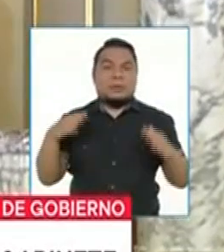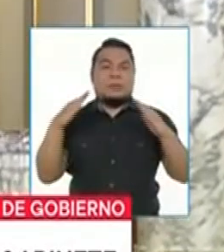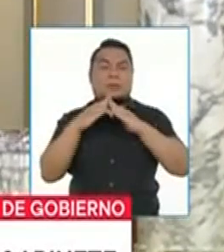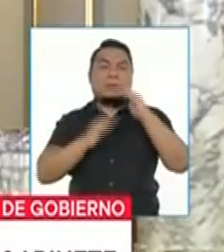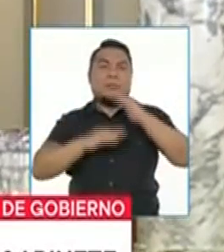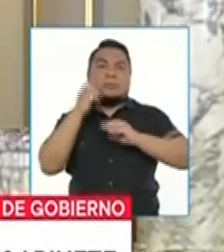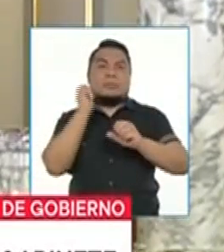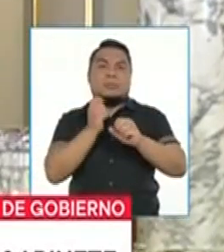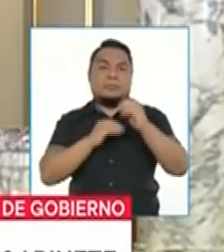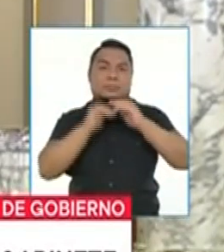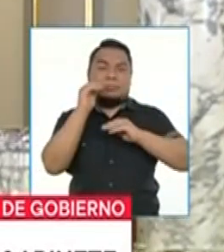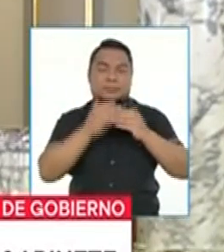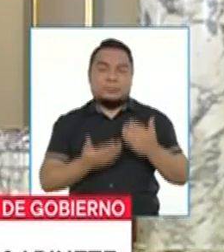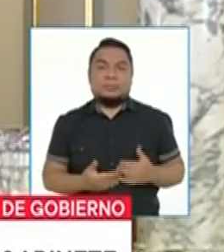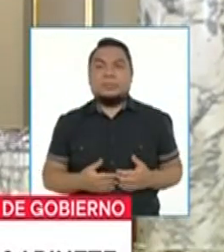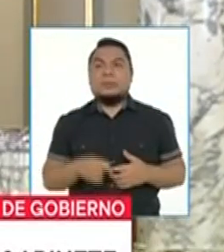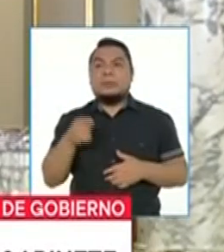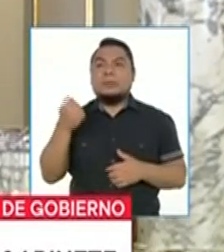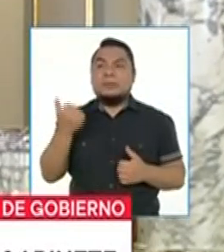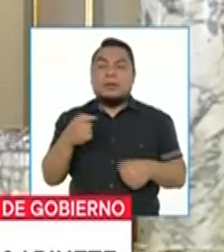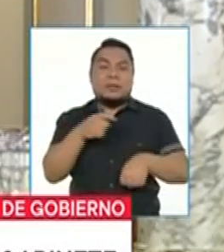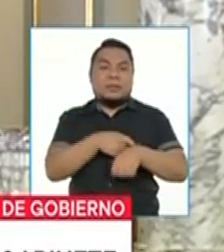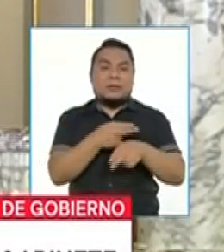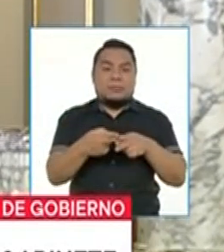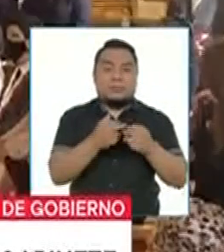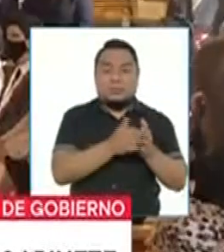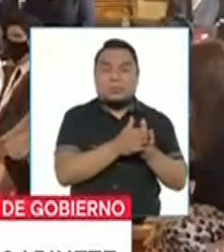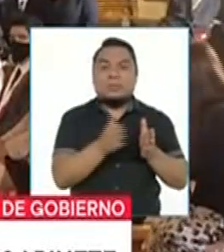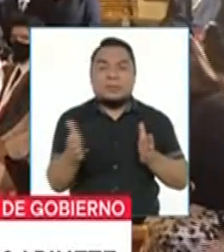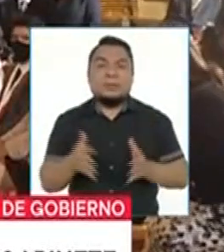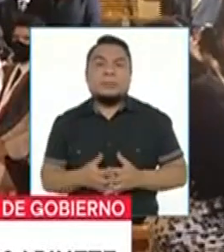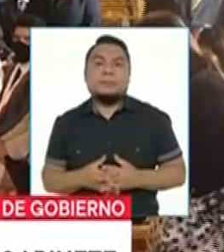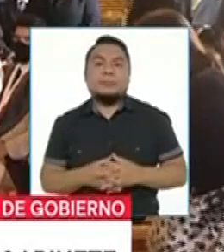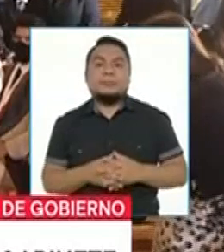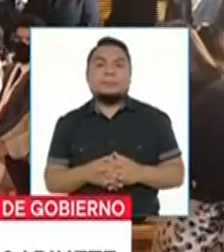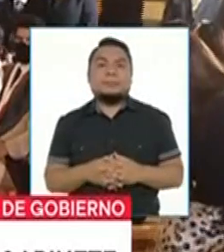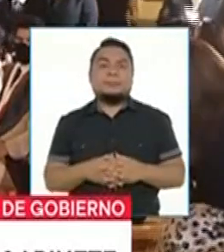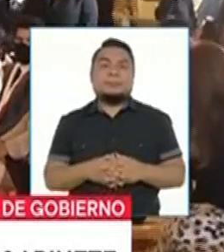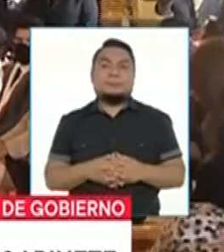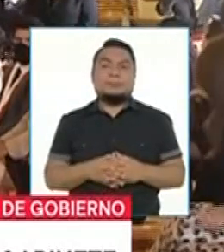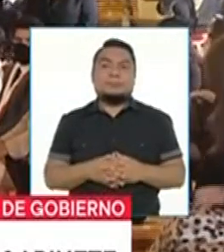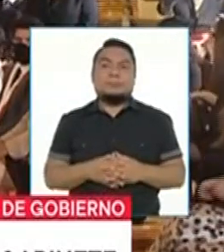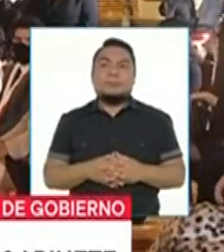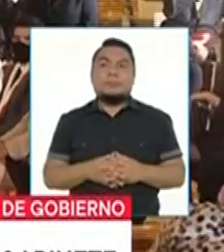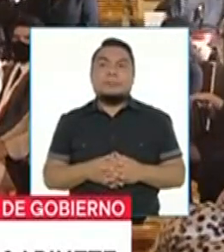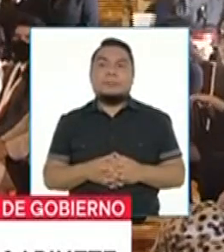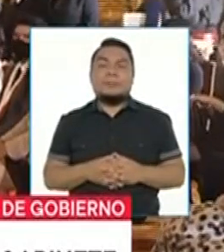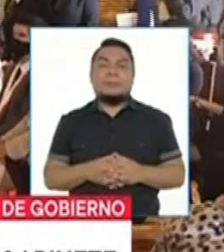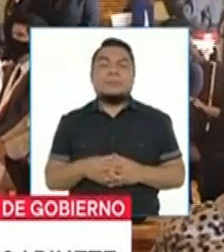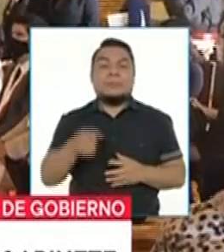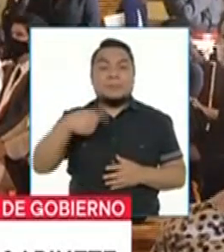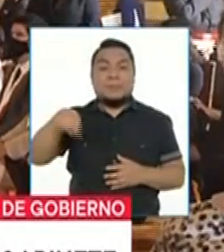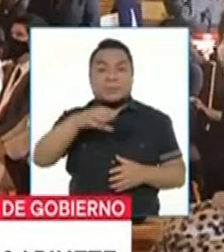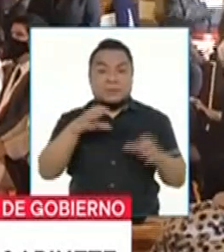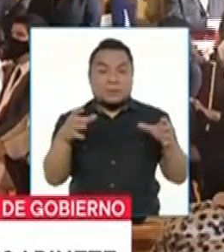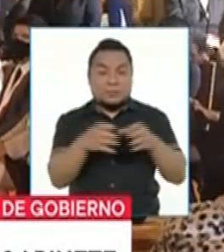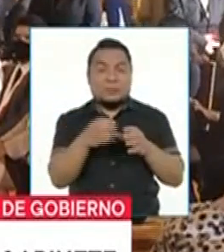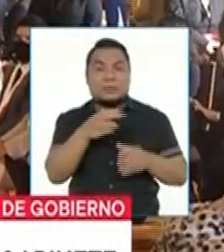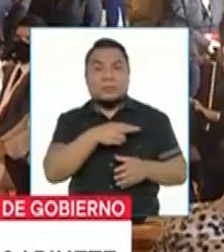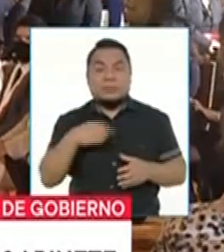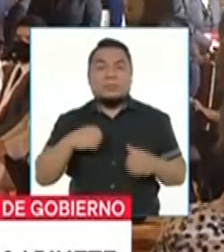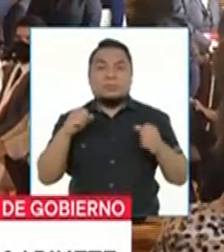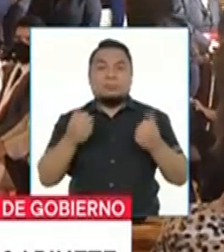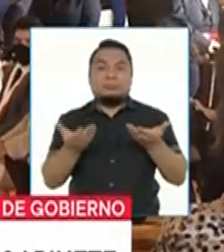Poder Judicial, nos facilitan el voto de confianza, nos facilitan la,